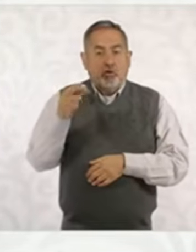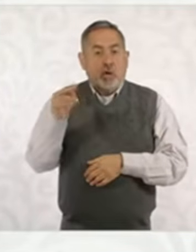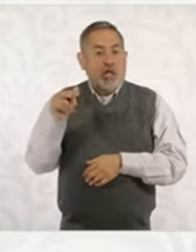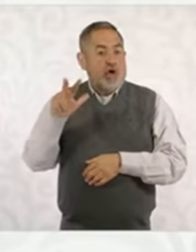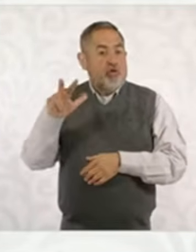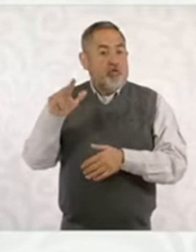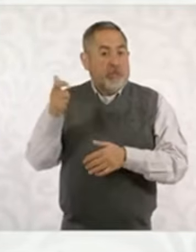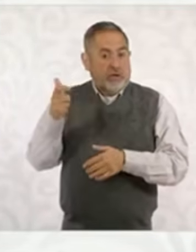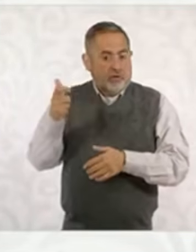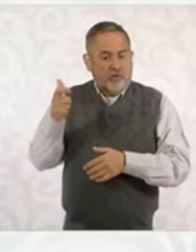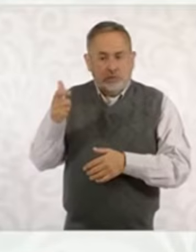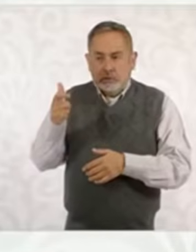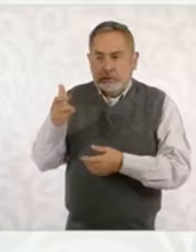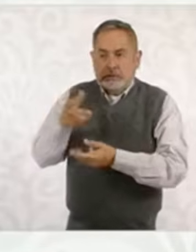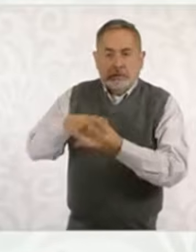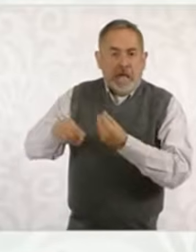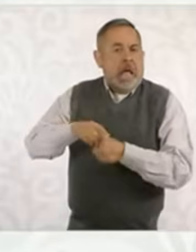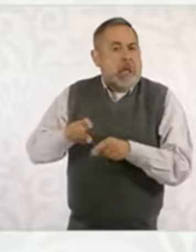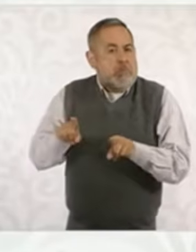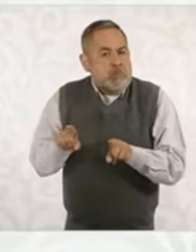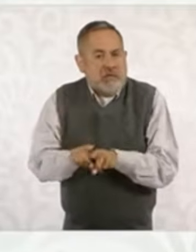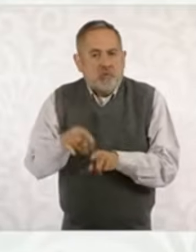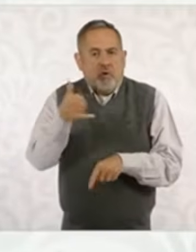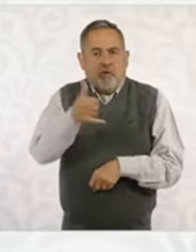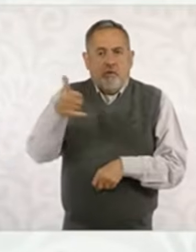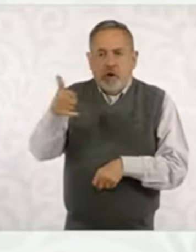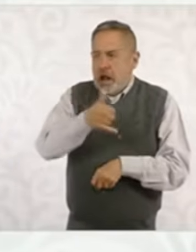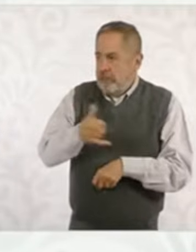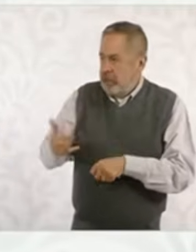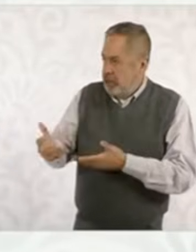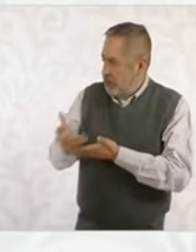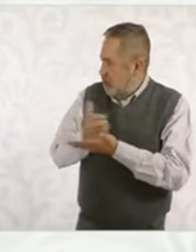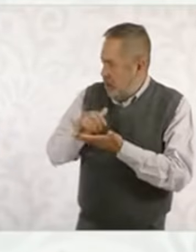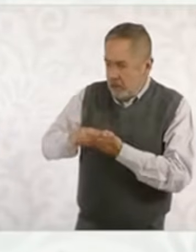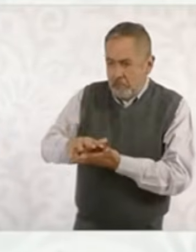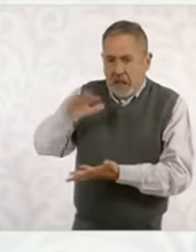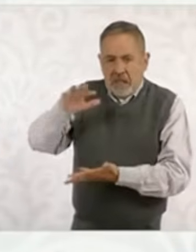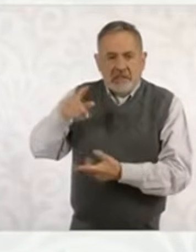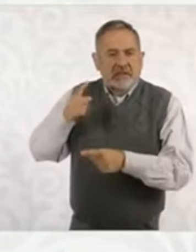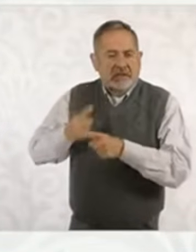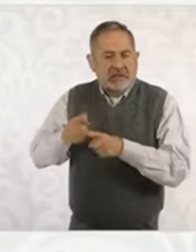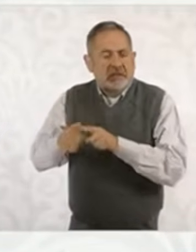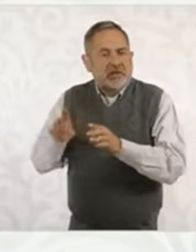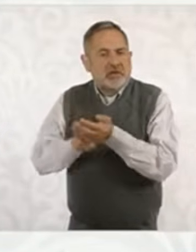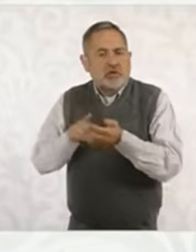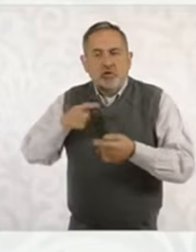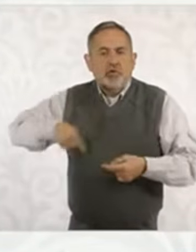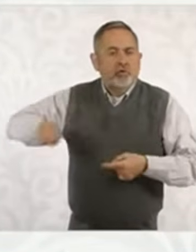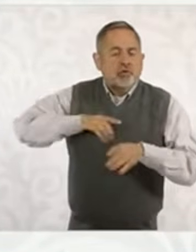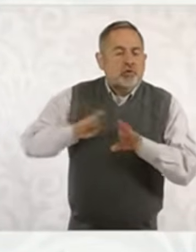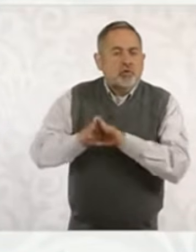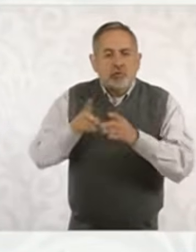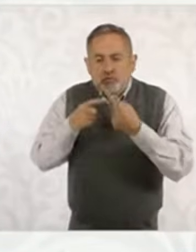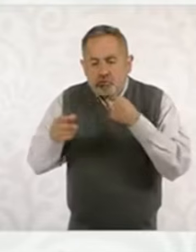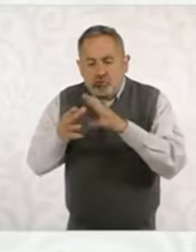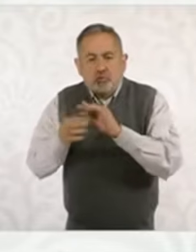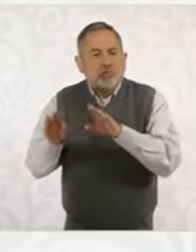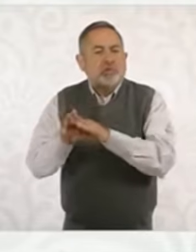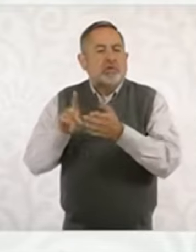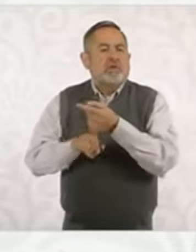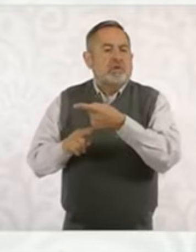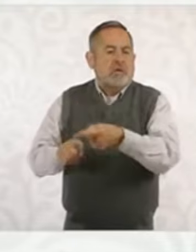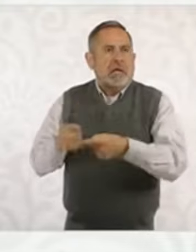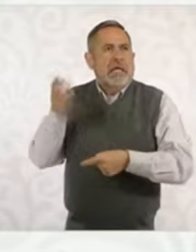248 pesos, incrementó el fondo de vivienda, de manera que nosotros recibimos